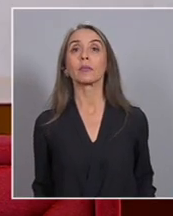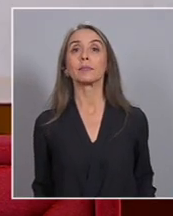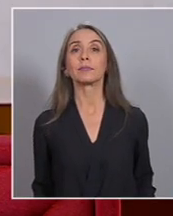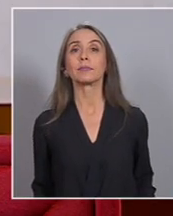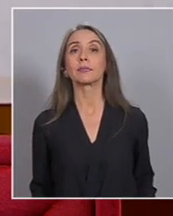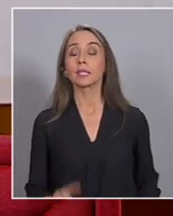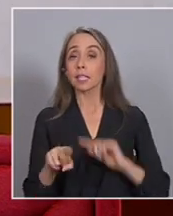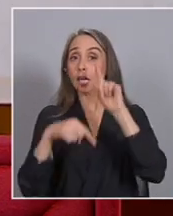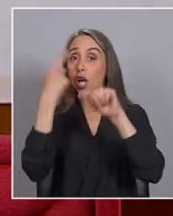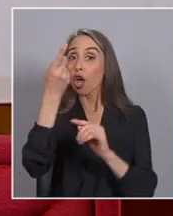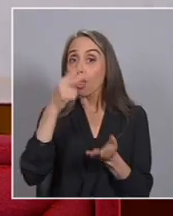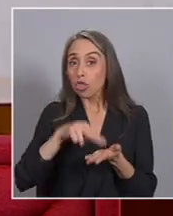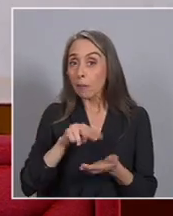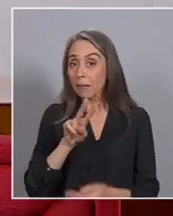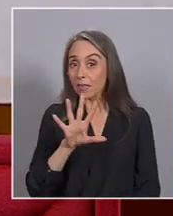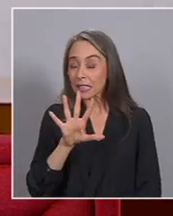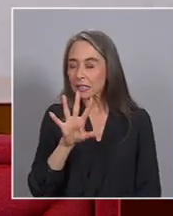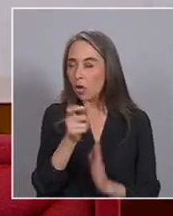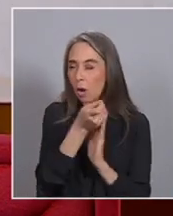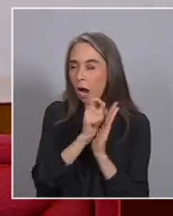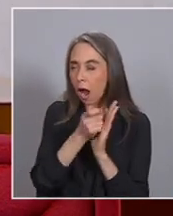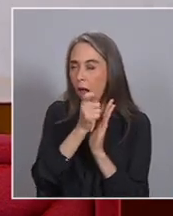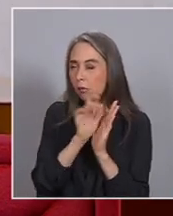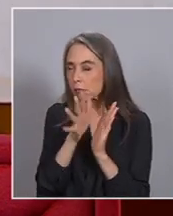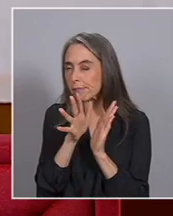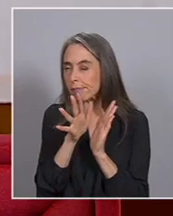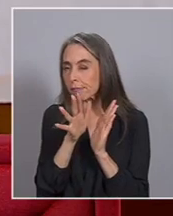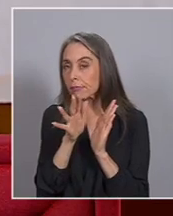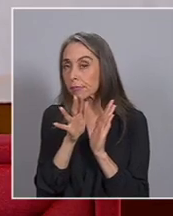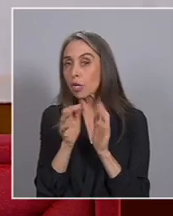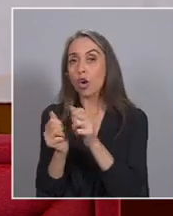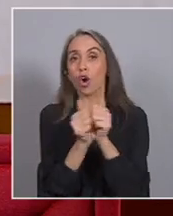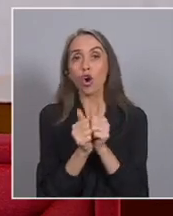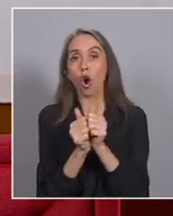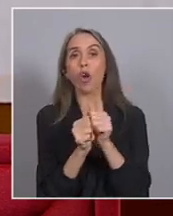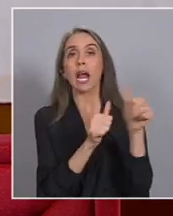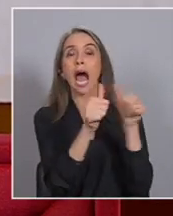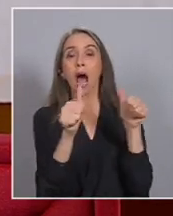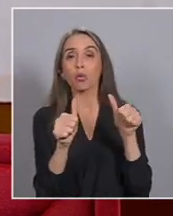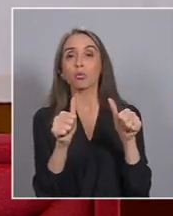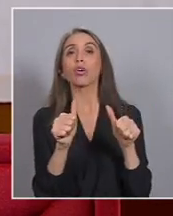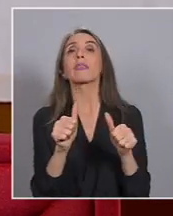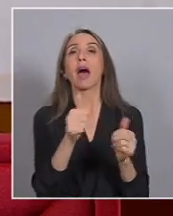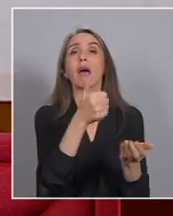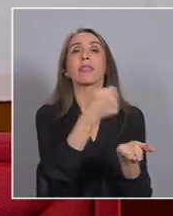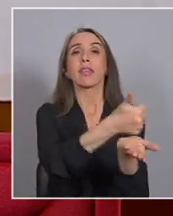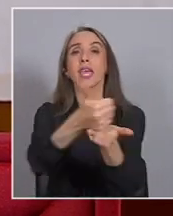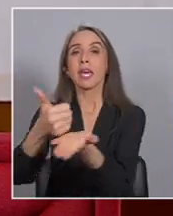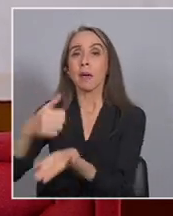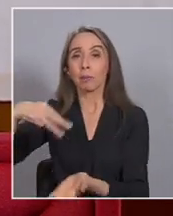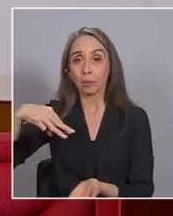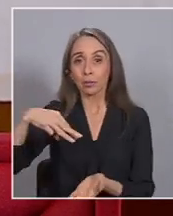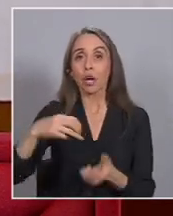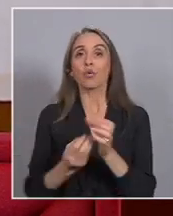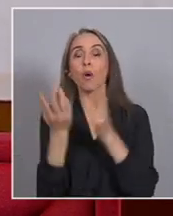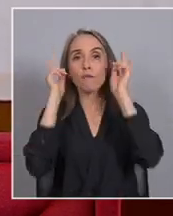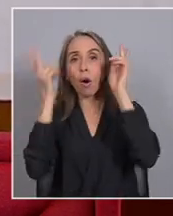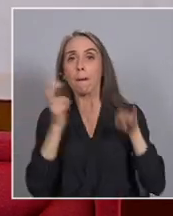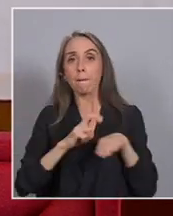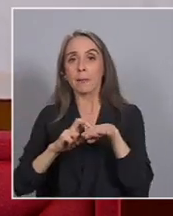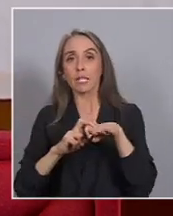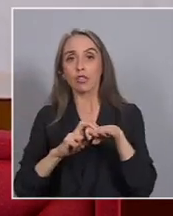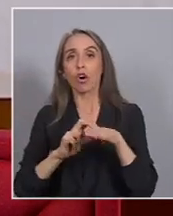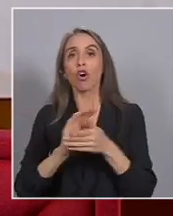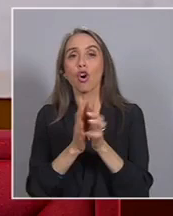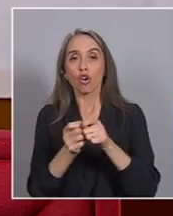Y para el 2025 proyectamos implementar, en conjunto con las autoridades locales, un nuevo sistema de transporte público en todo